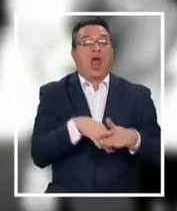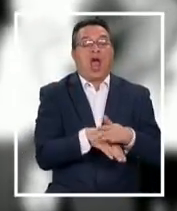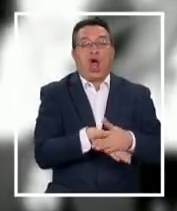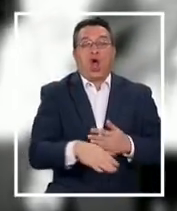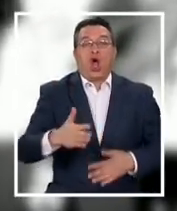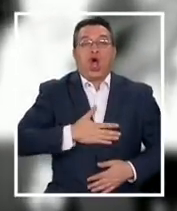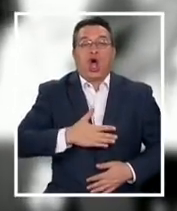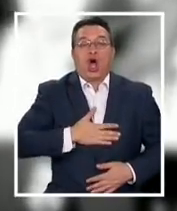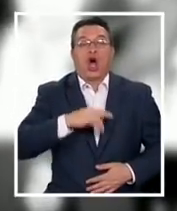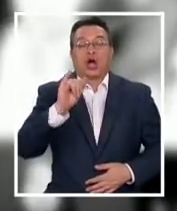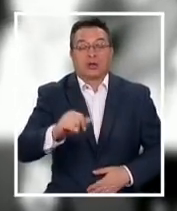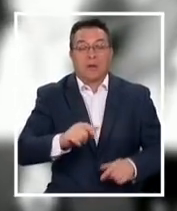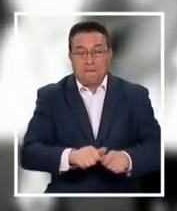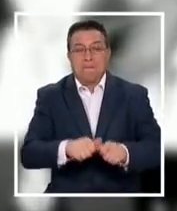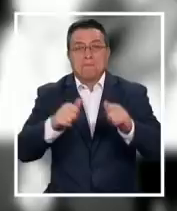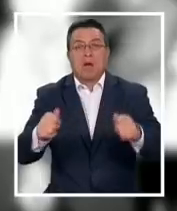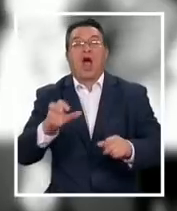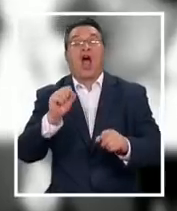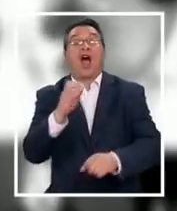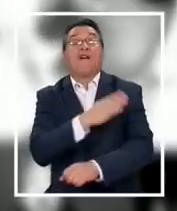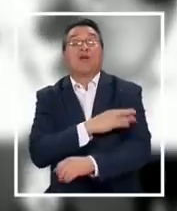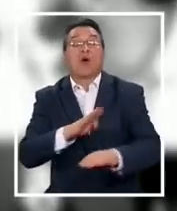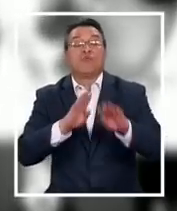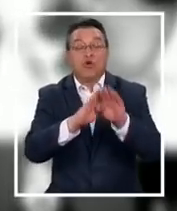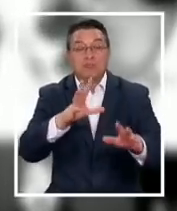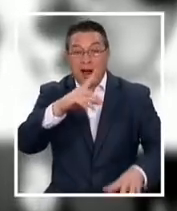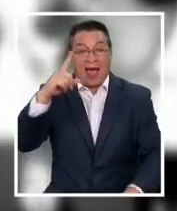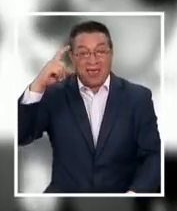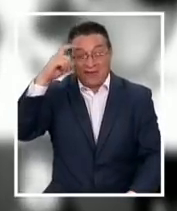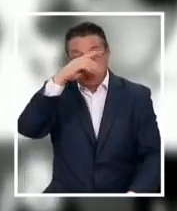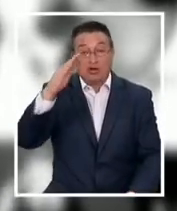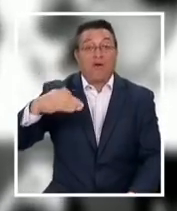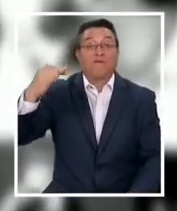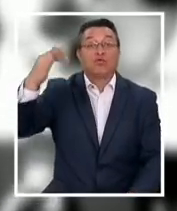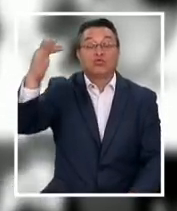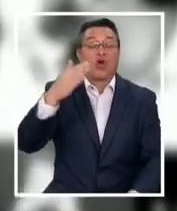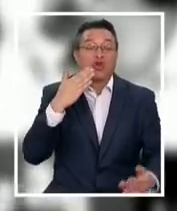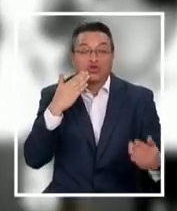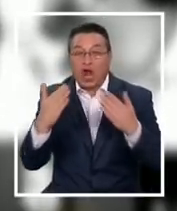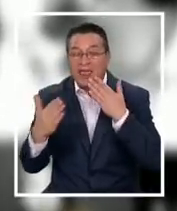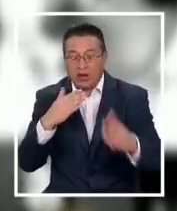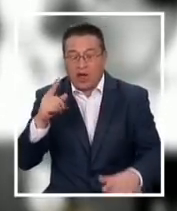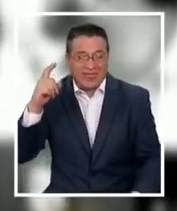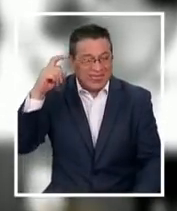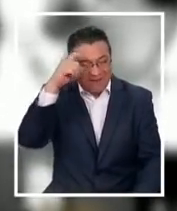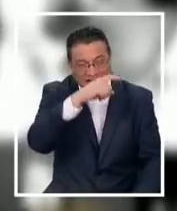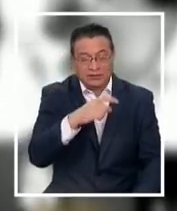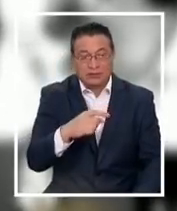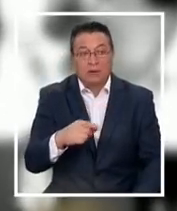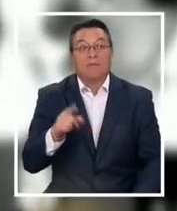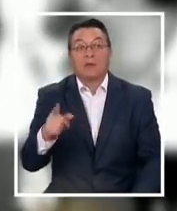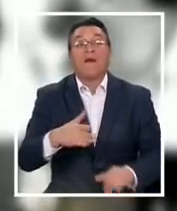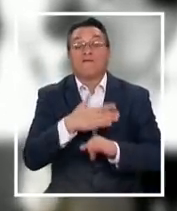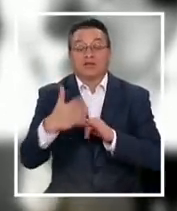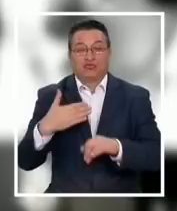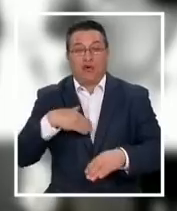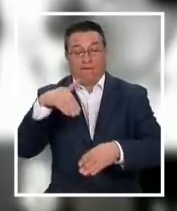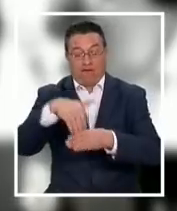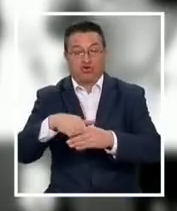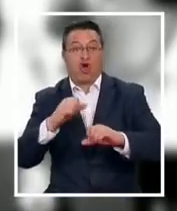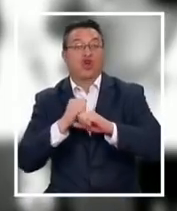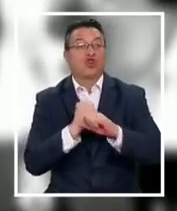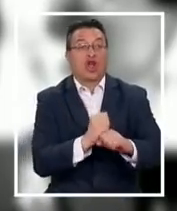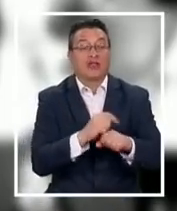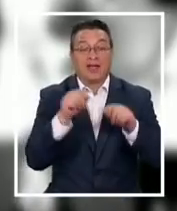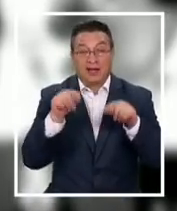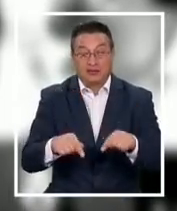previsional, refuerza el sistema de AFP, hará más difícil mañana un sistema solidario. Finalmente, votaré en contra porque esto